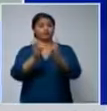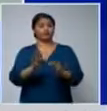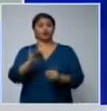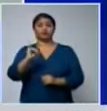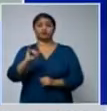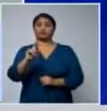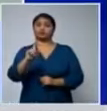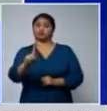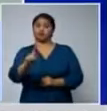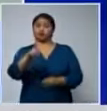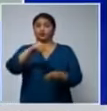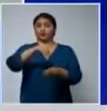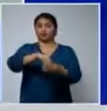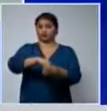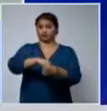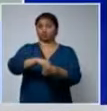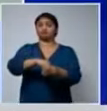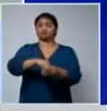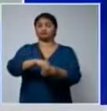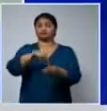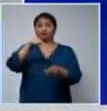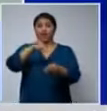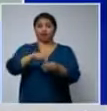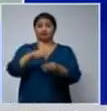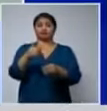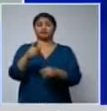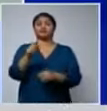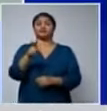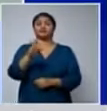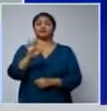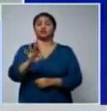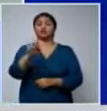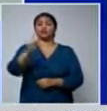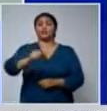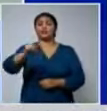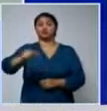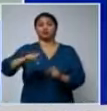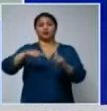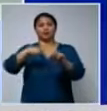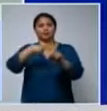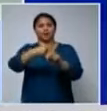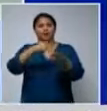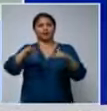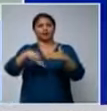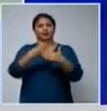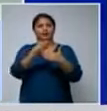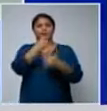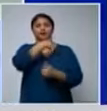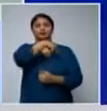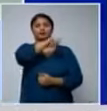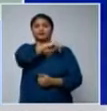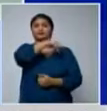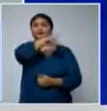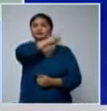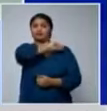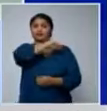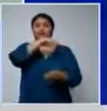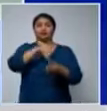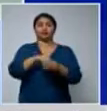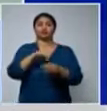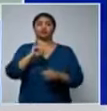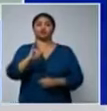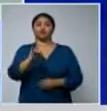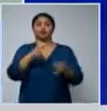autóctonos ayer, 18 más que el día anterior, en 6 de sus 11